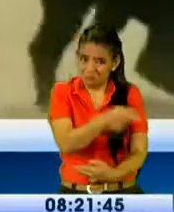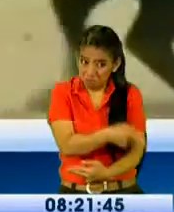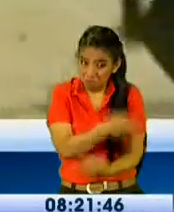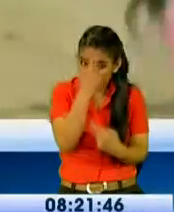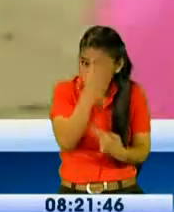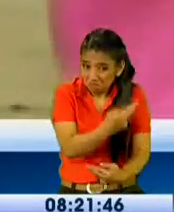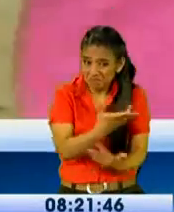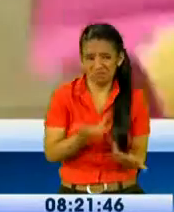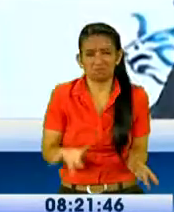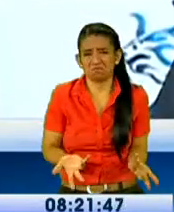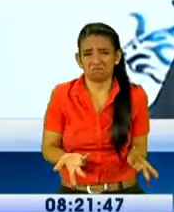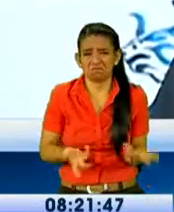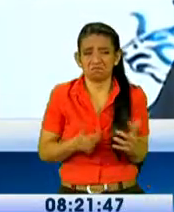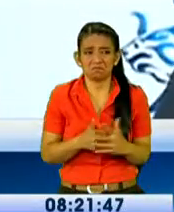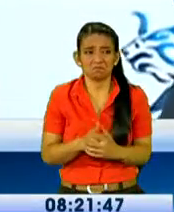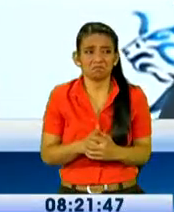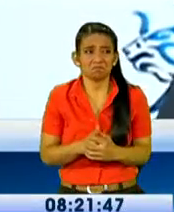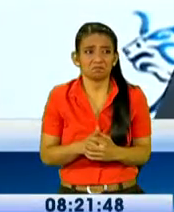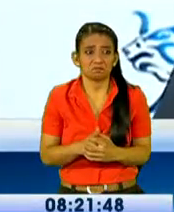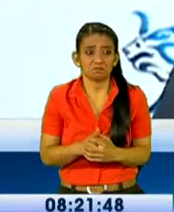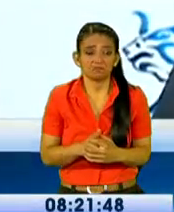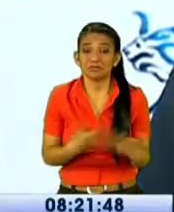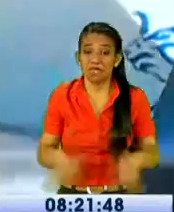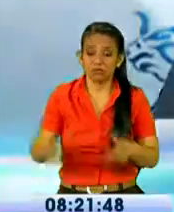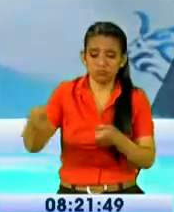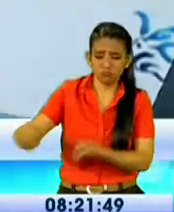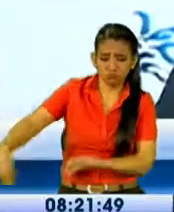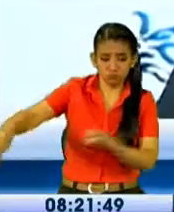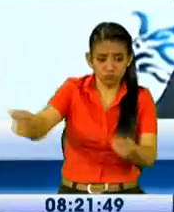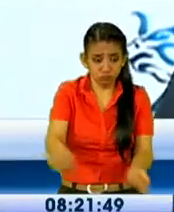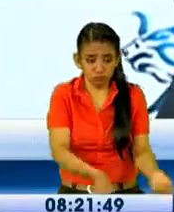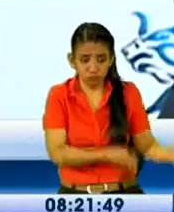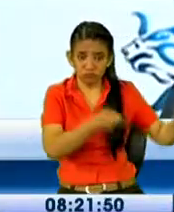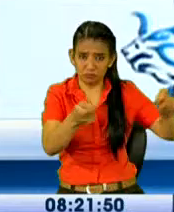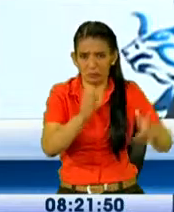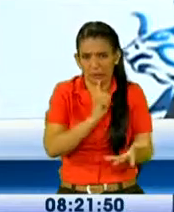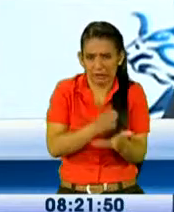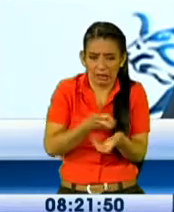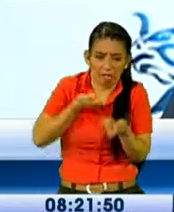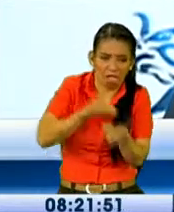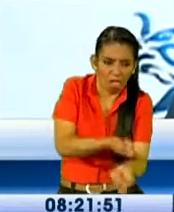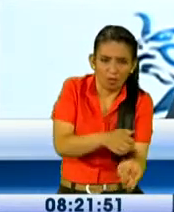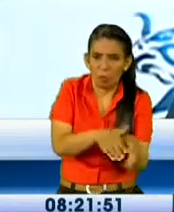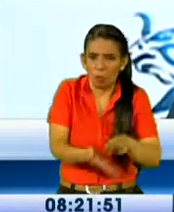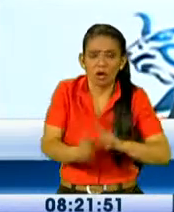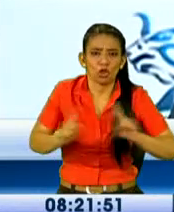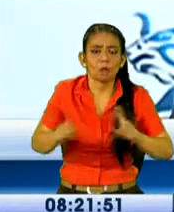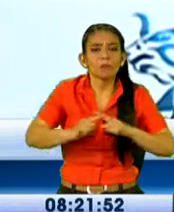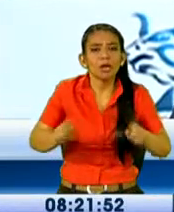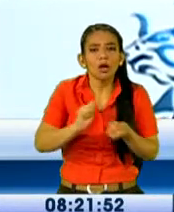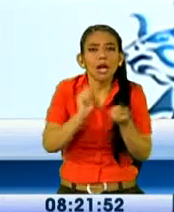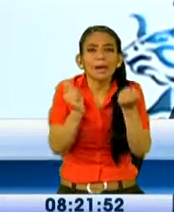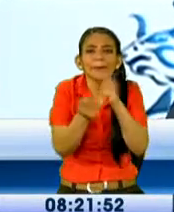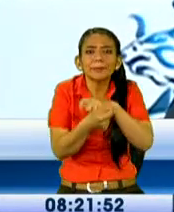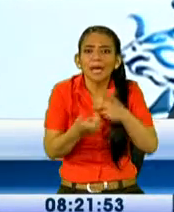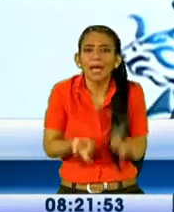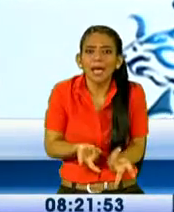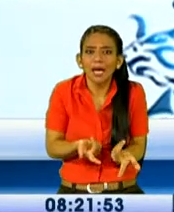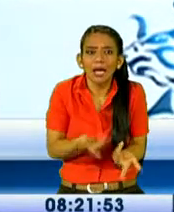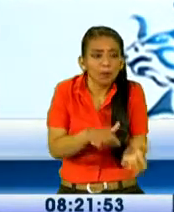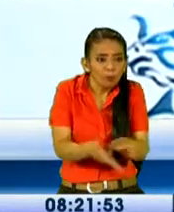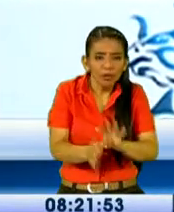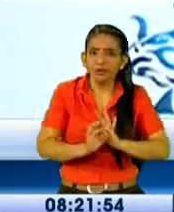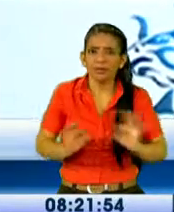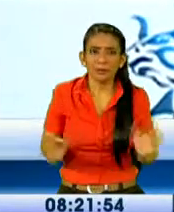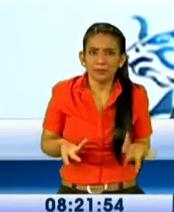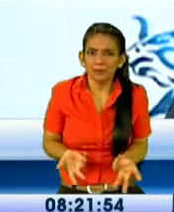de los quiteños. No se terminan las corridas de toros, sino que simplemente modifican al espectáculo y eliminan solamente